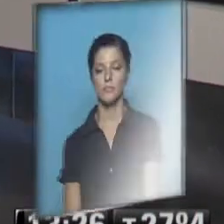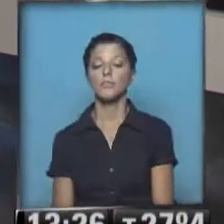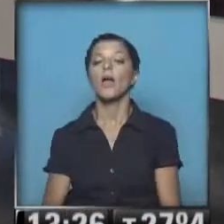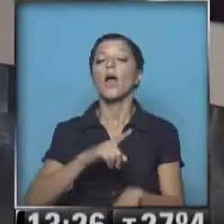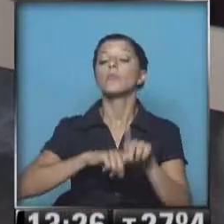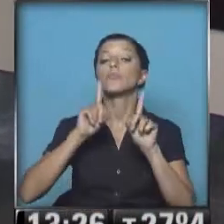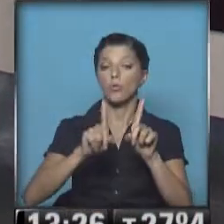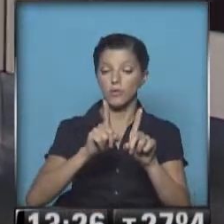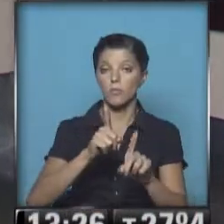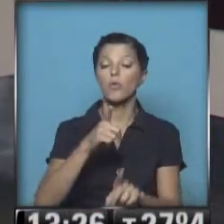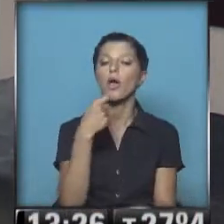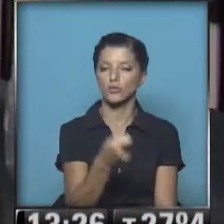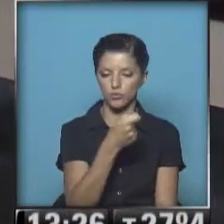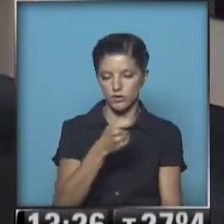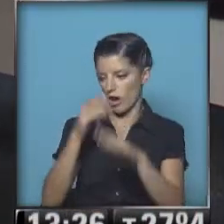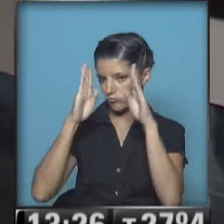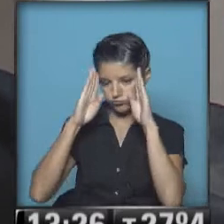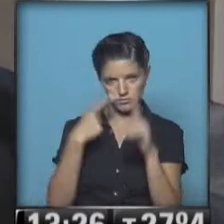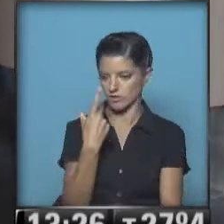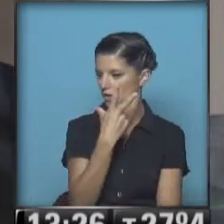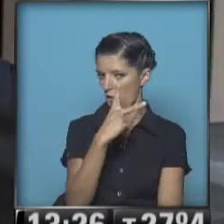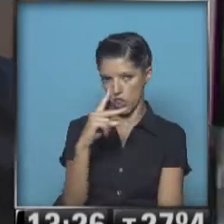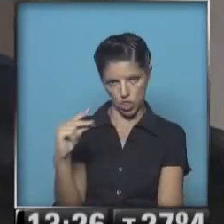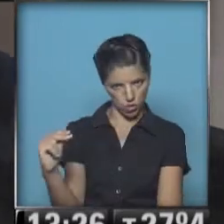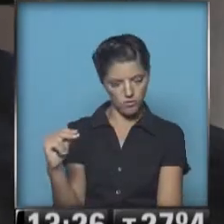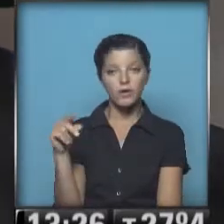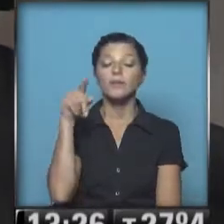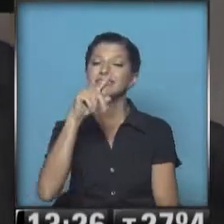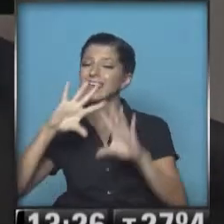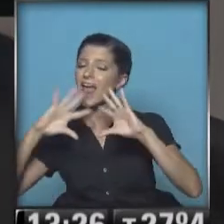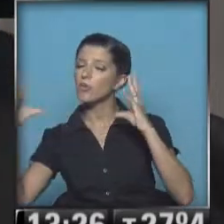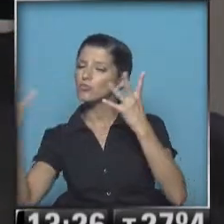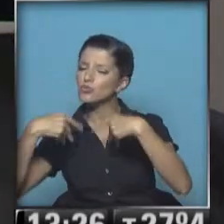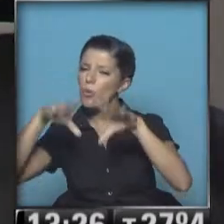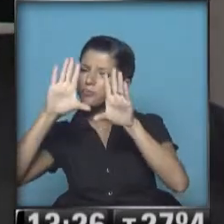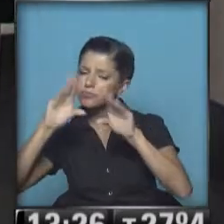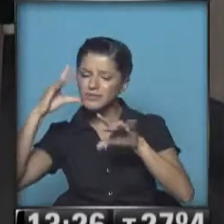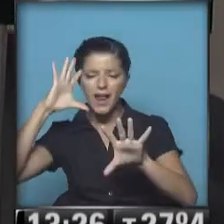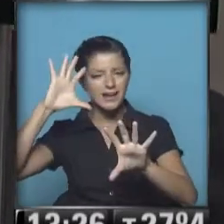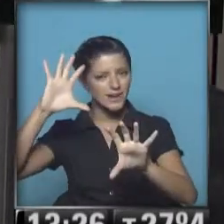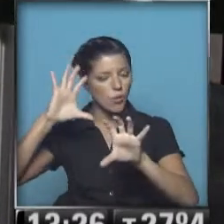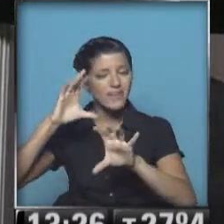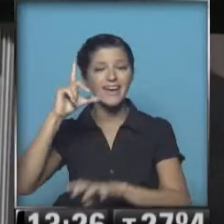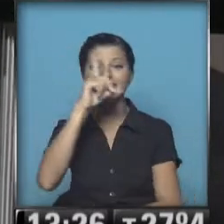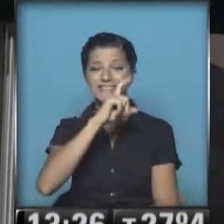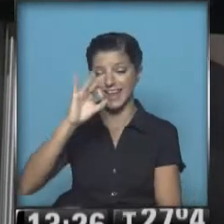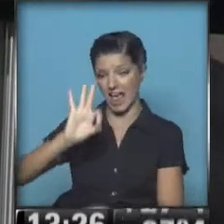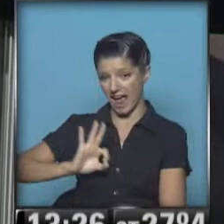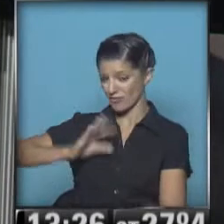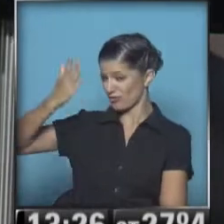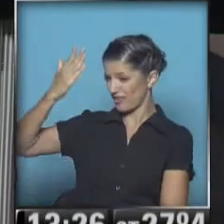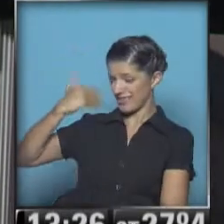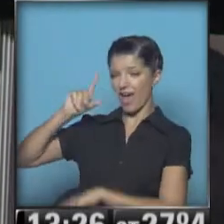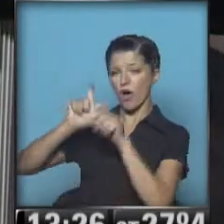Mientras Turquía insiste con su negacionismo, el mundo entero recuerda los 100 años del